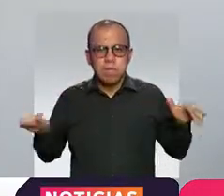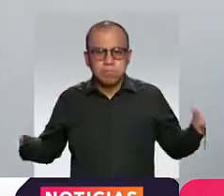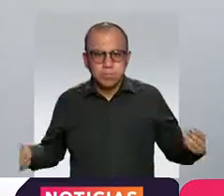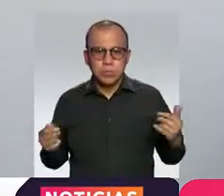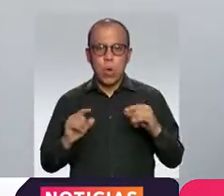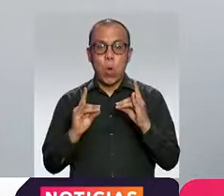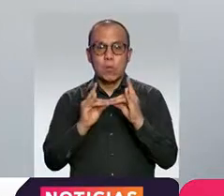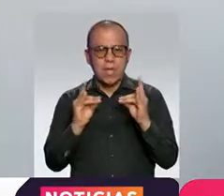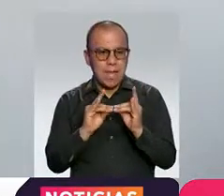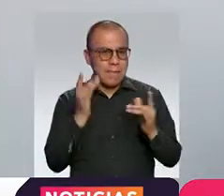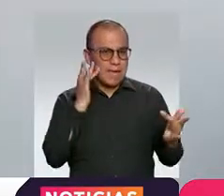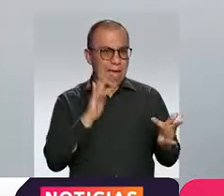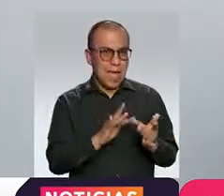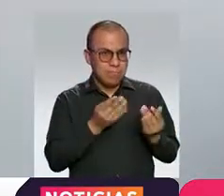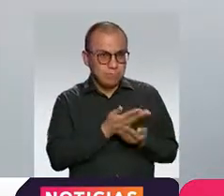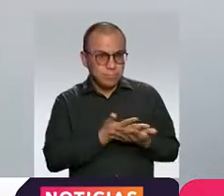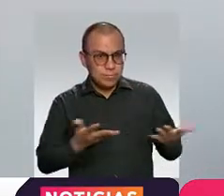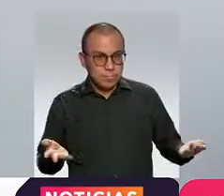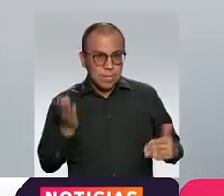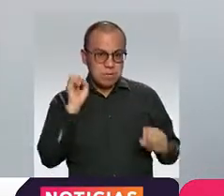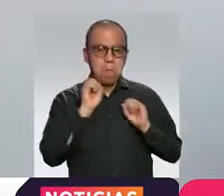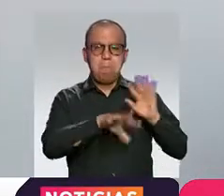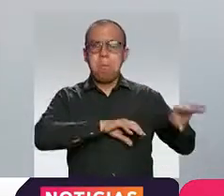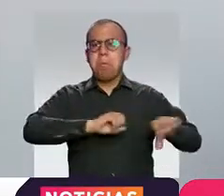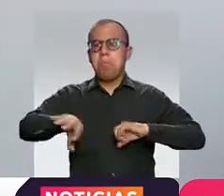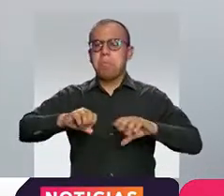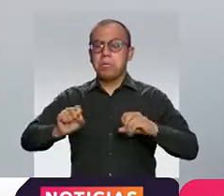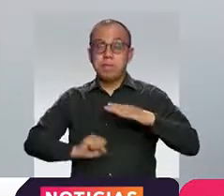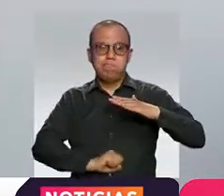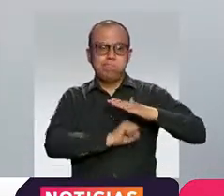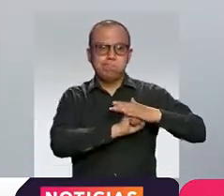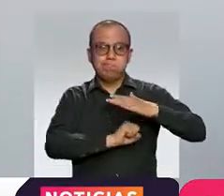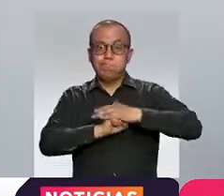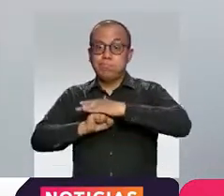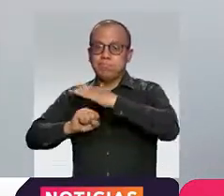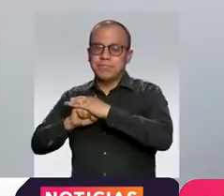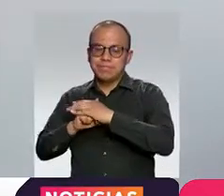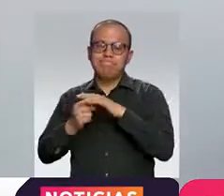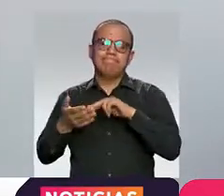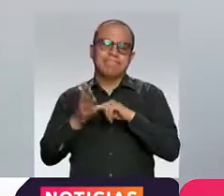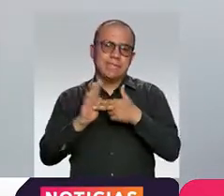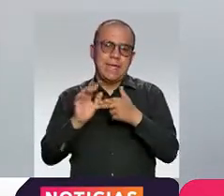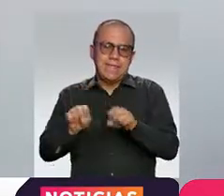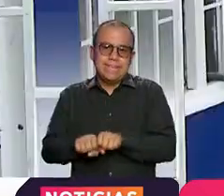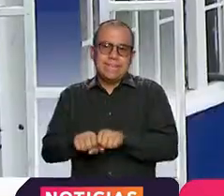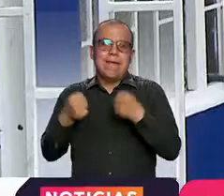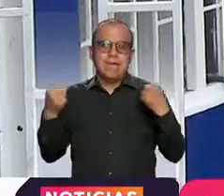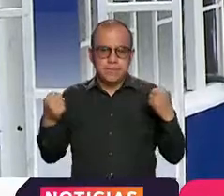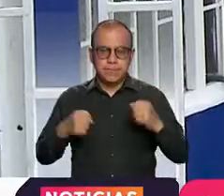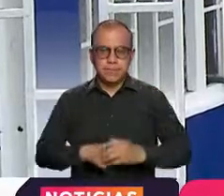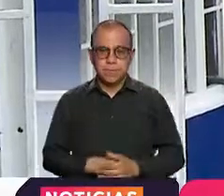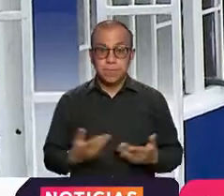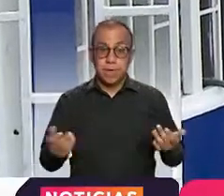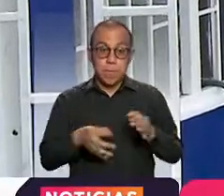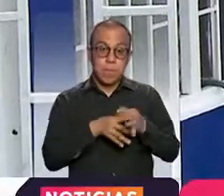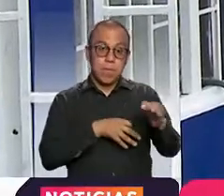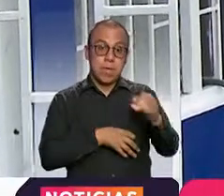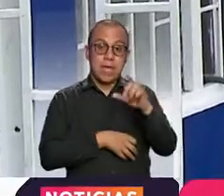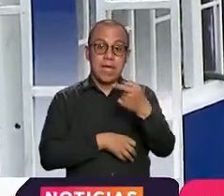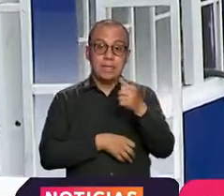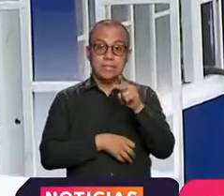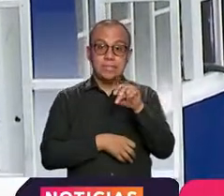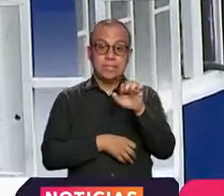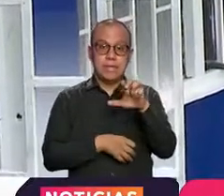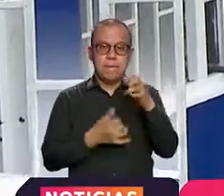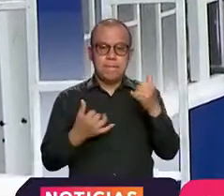enseres, elementos que no corresponden por las canales de alcantarillado, pues generan obviamente dichos taponamientos. En Gachancipá se afectaron